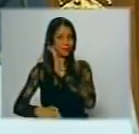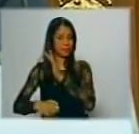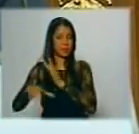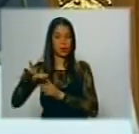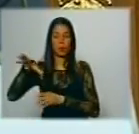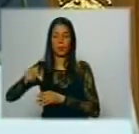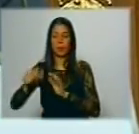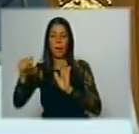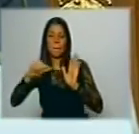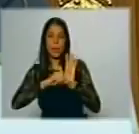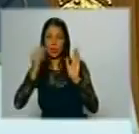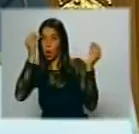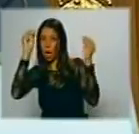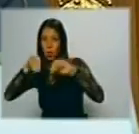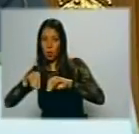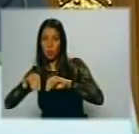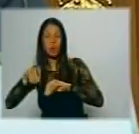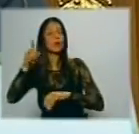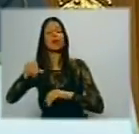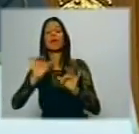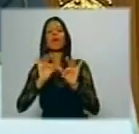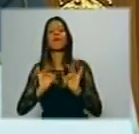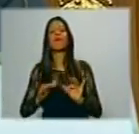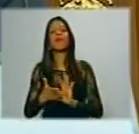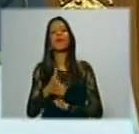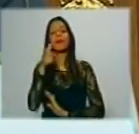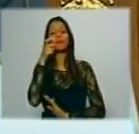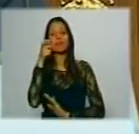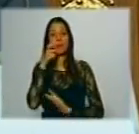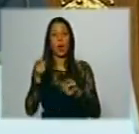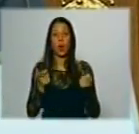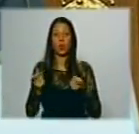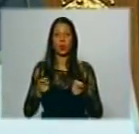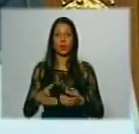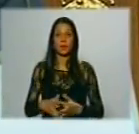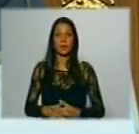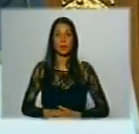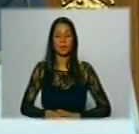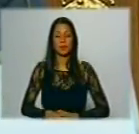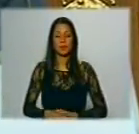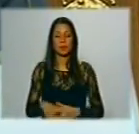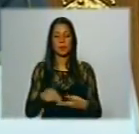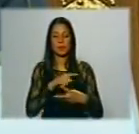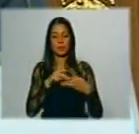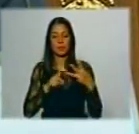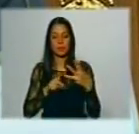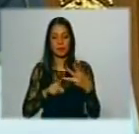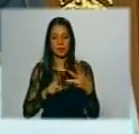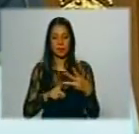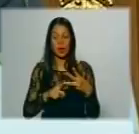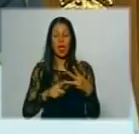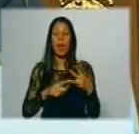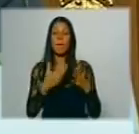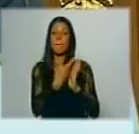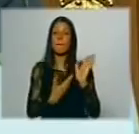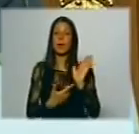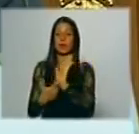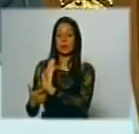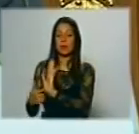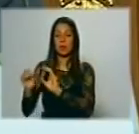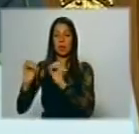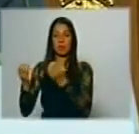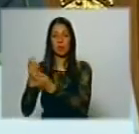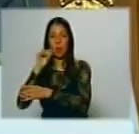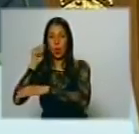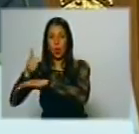de precios, así como sus mecanismos de seguimiento y control. 3. Presentar a consideración del órgano